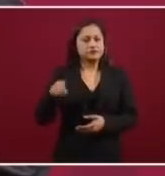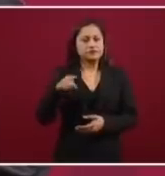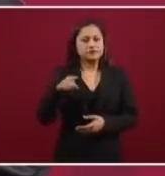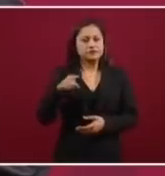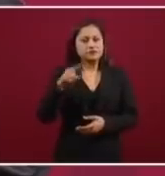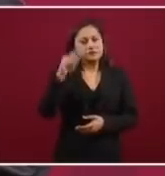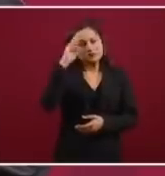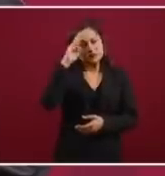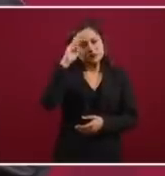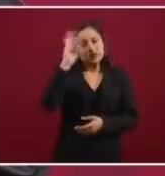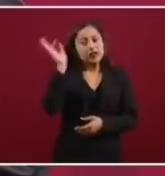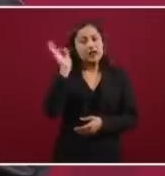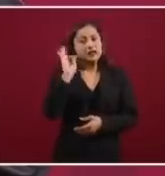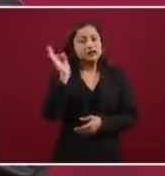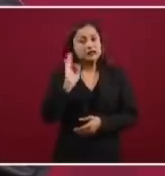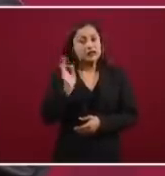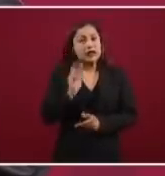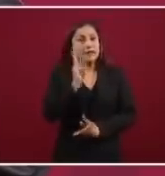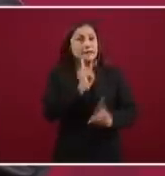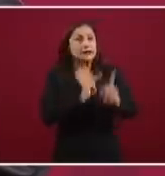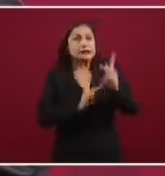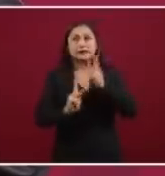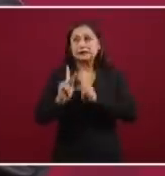si se aumenta el déficit,